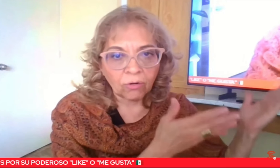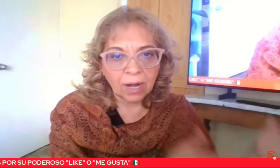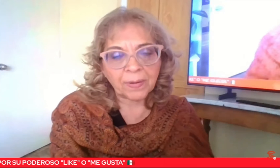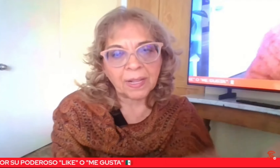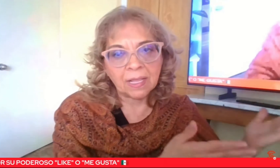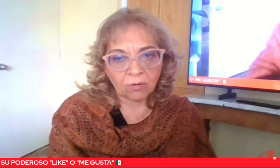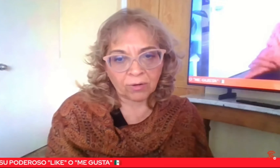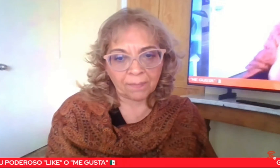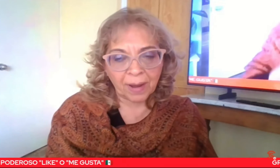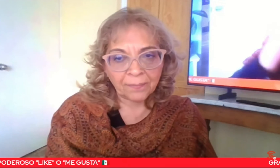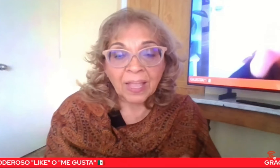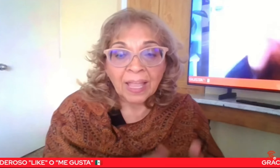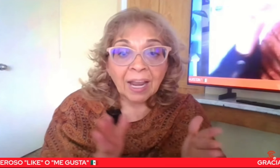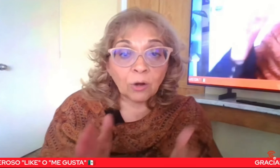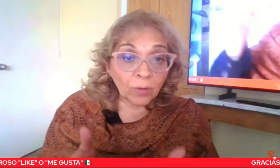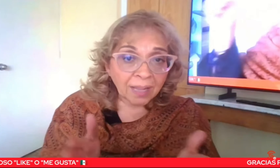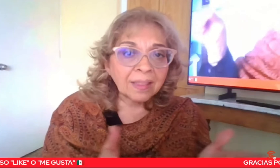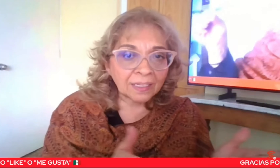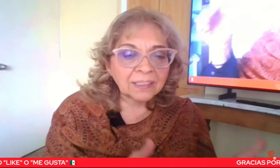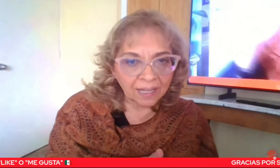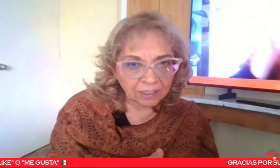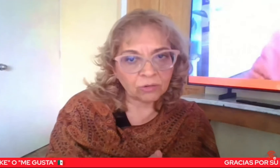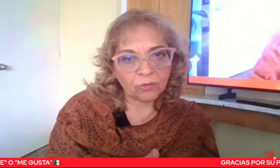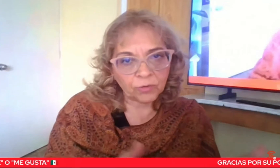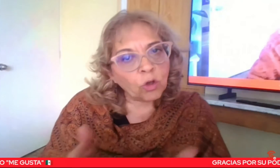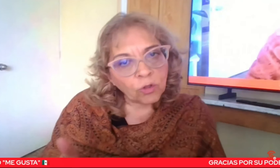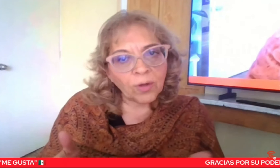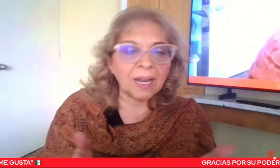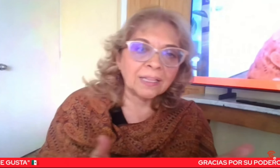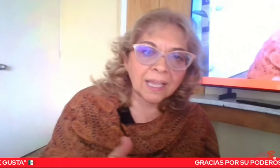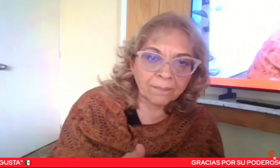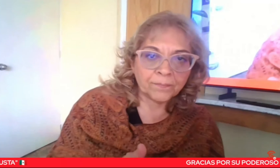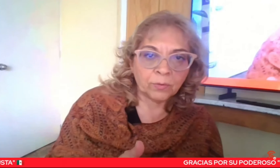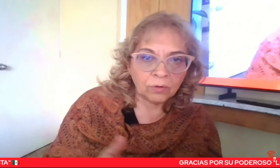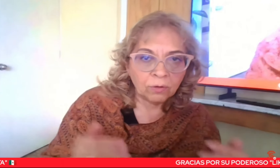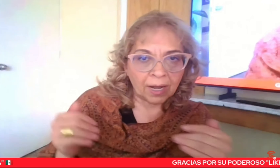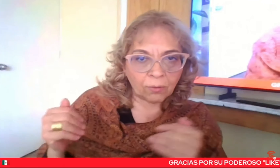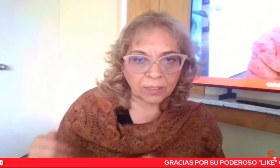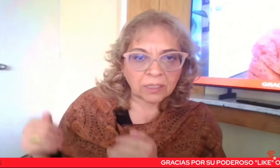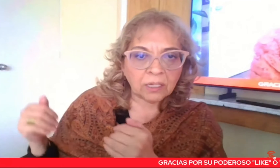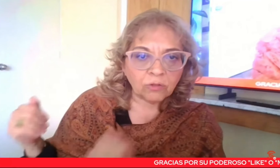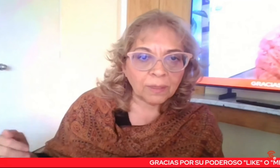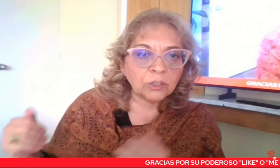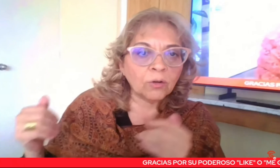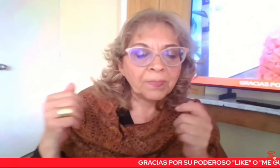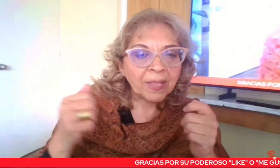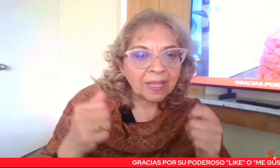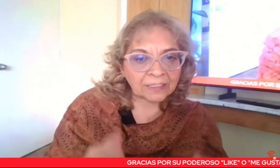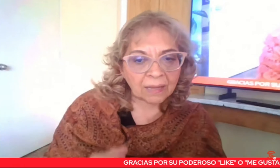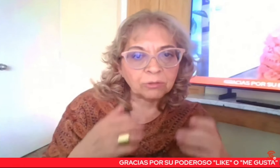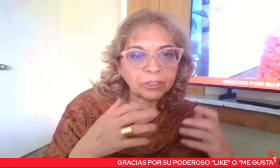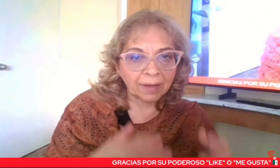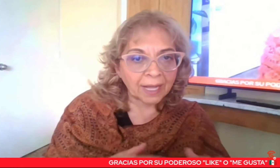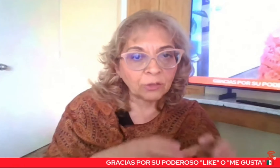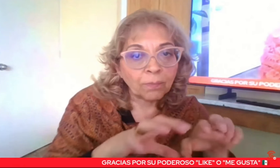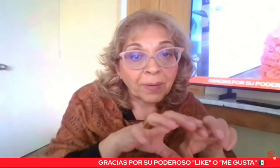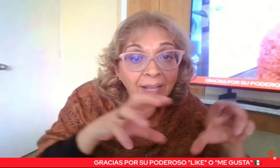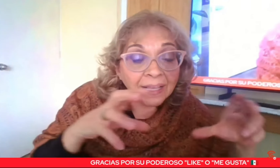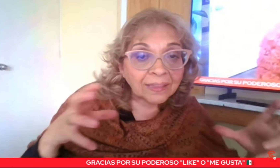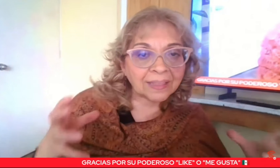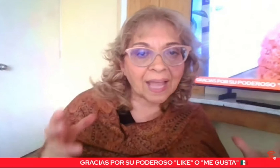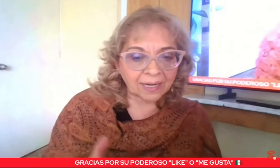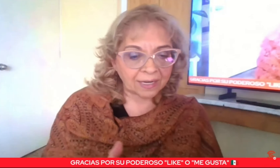con el PRI y con el PAN. En lugar de decir eso todo el tiempo, ¿no?, la cuarta transformación, estamos trabajando